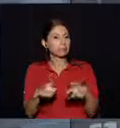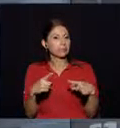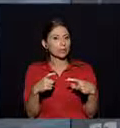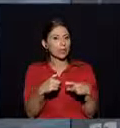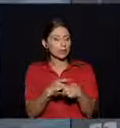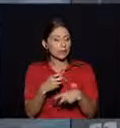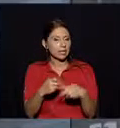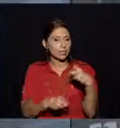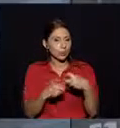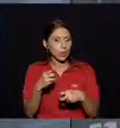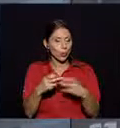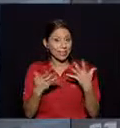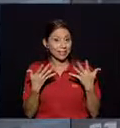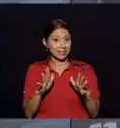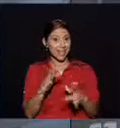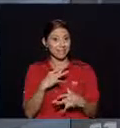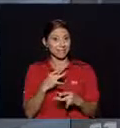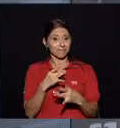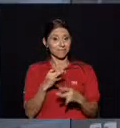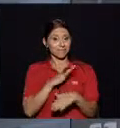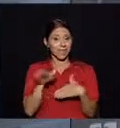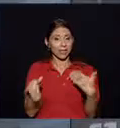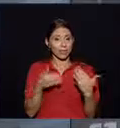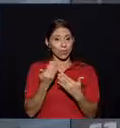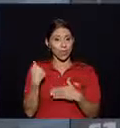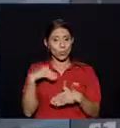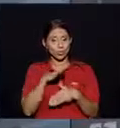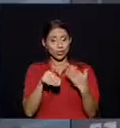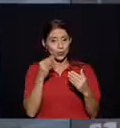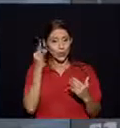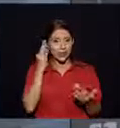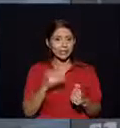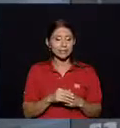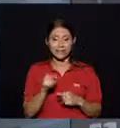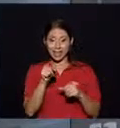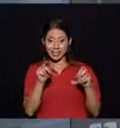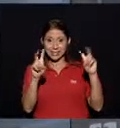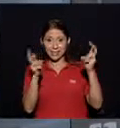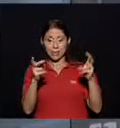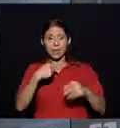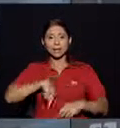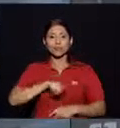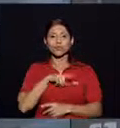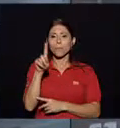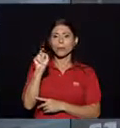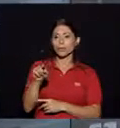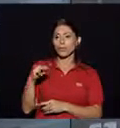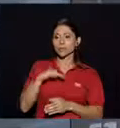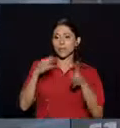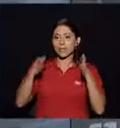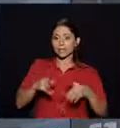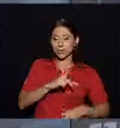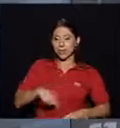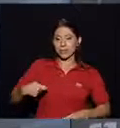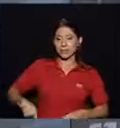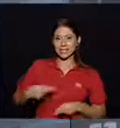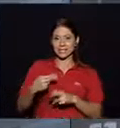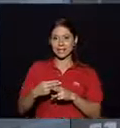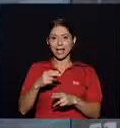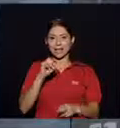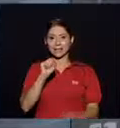tinte de conflicto, ¿verdad?, que ya empiezan a interesarnos pues más a todos y todas. Sobre ese tema, pues nosotros le preguntamos al ministro de